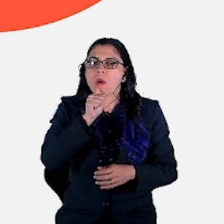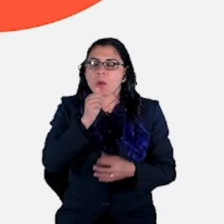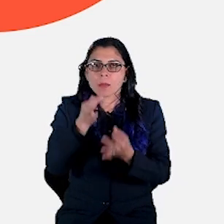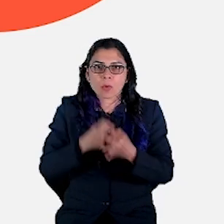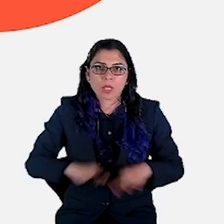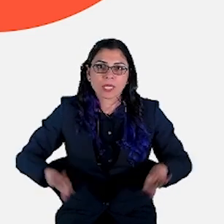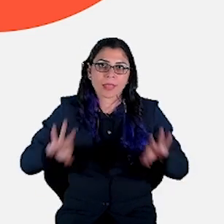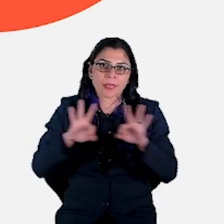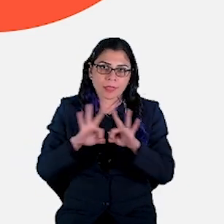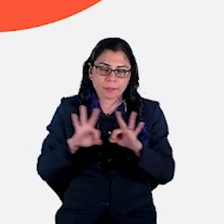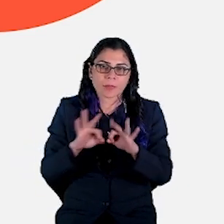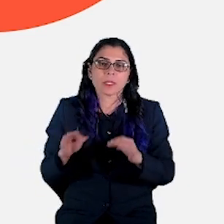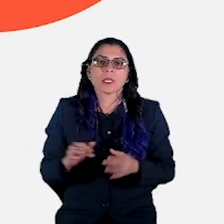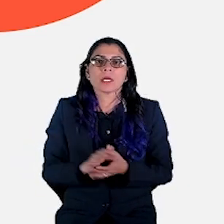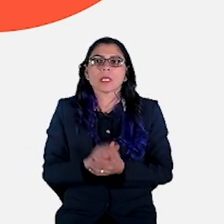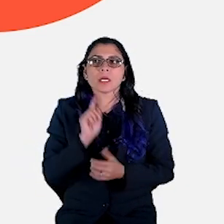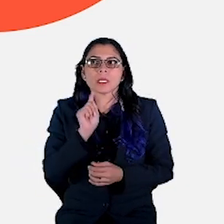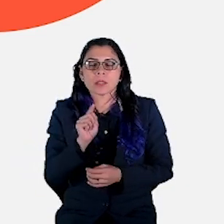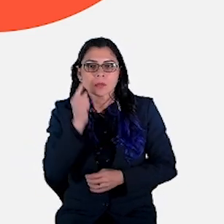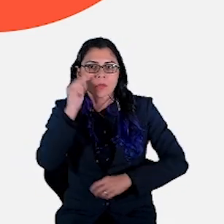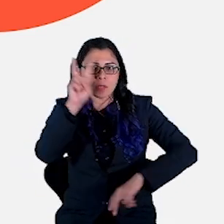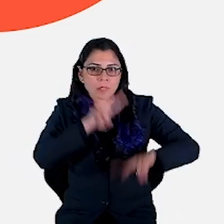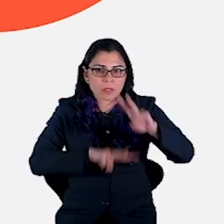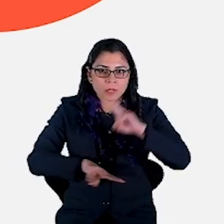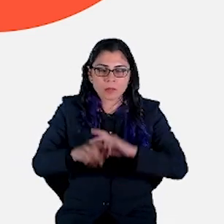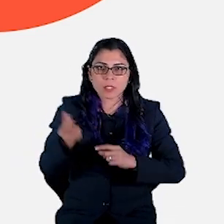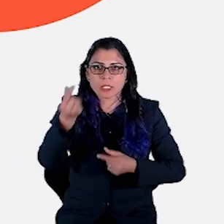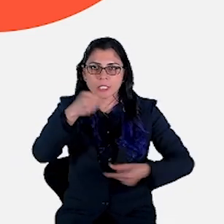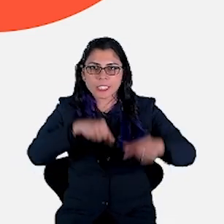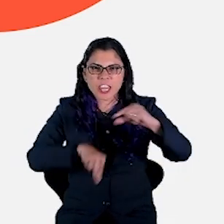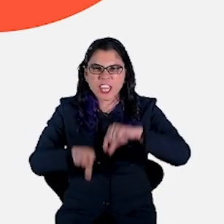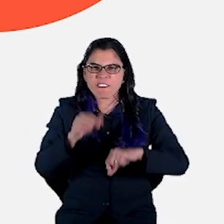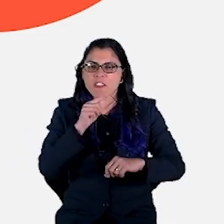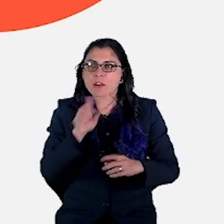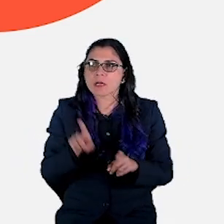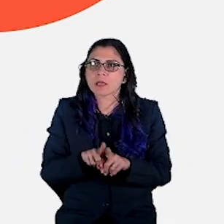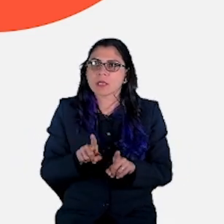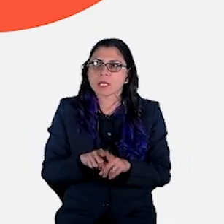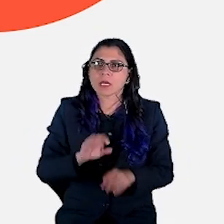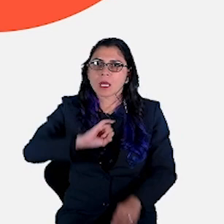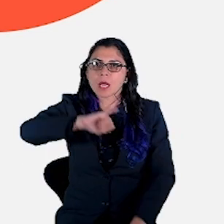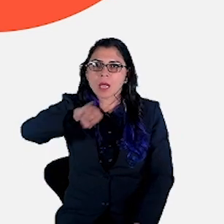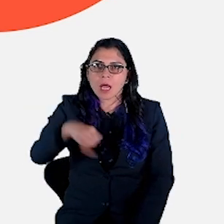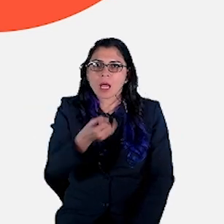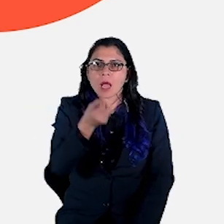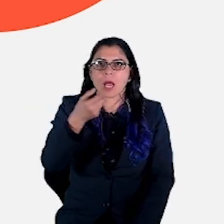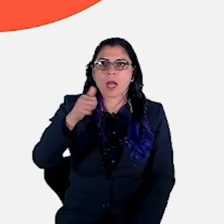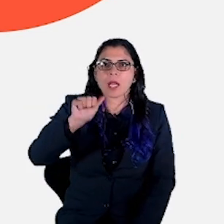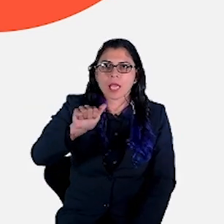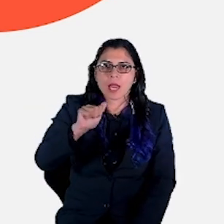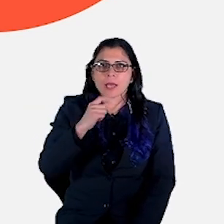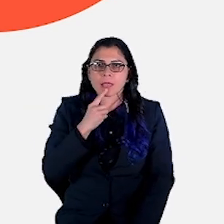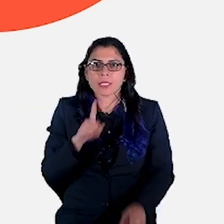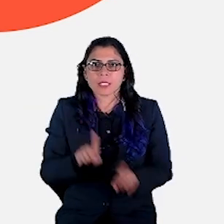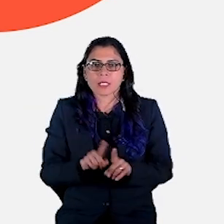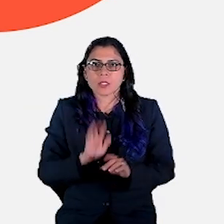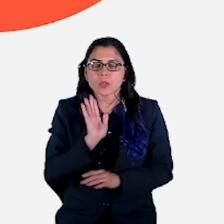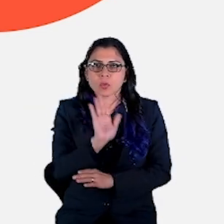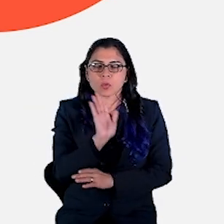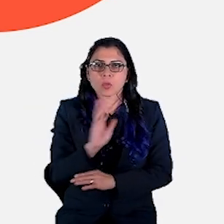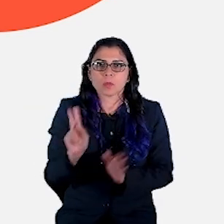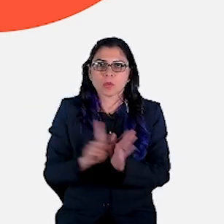el modelo de desarrollo de turismo conservación e investigación científica fue liderado por la doctora hana Ayala y uno de sus